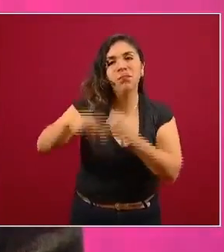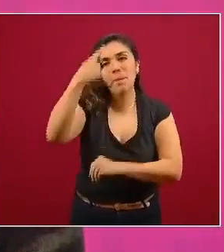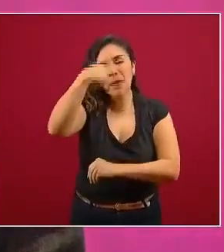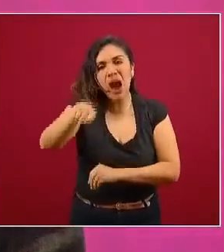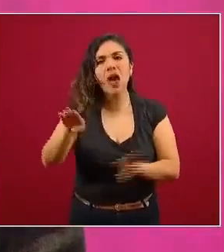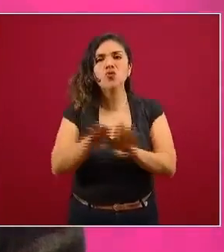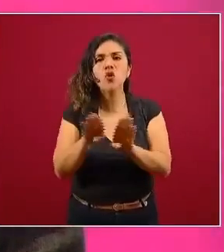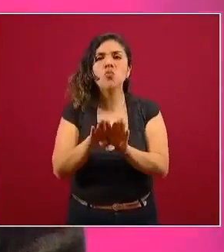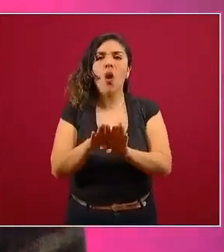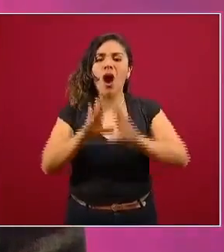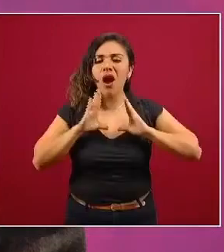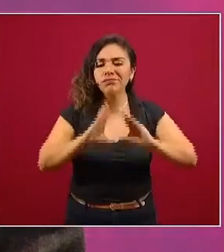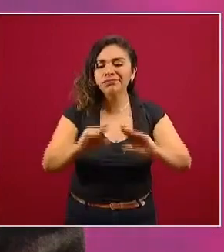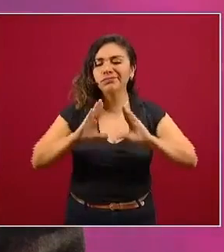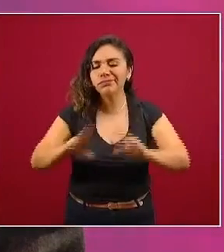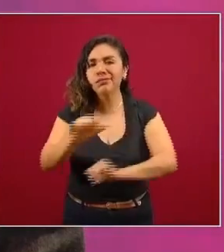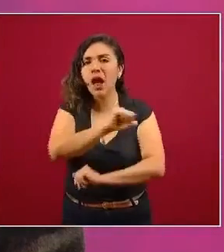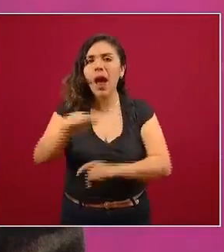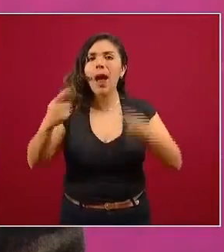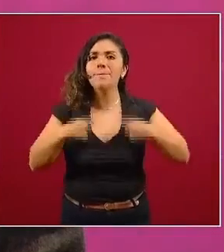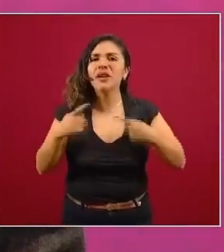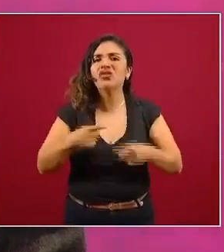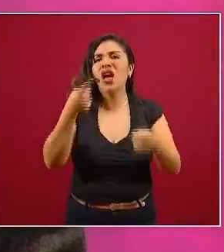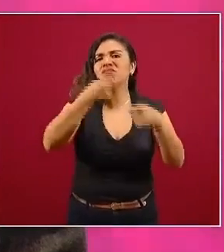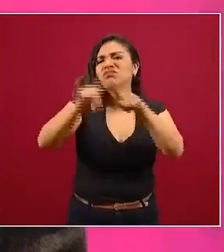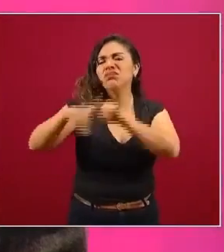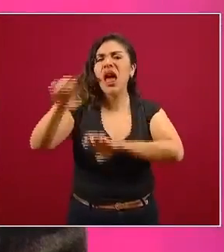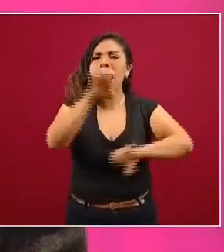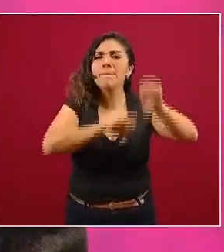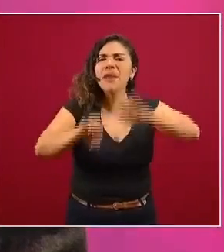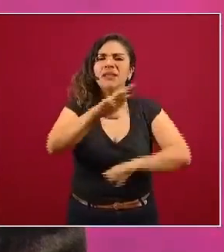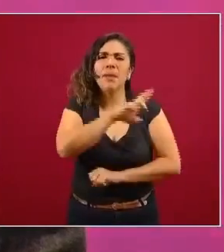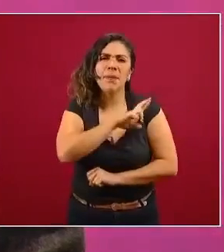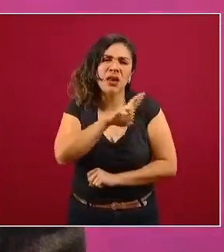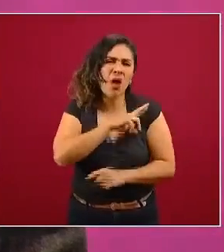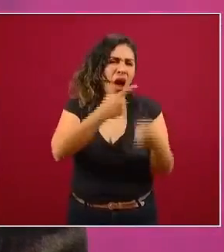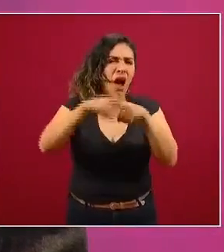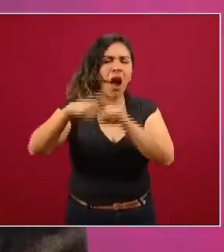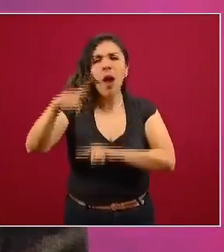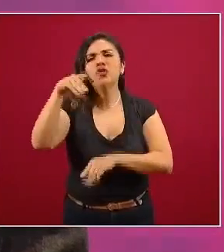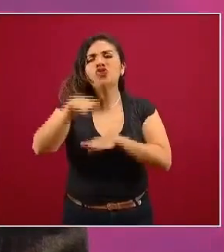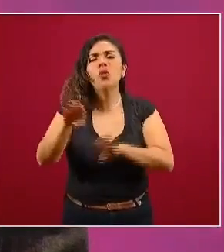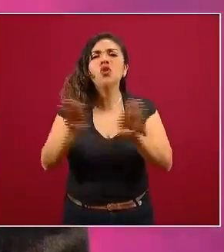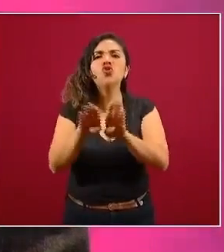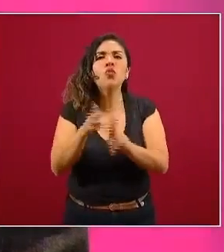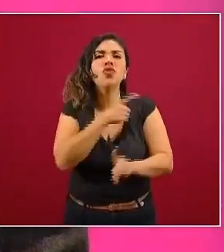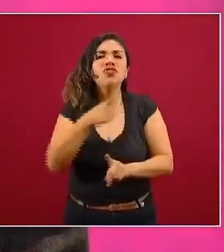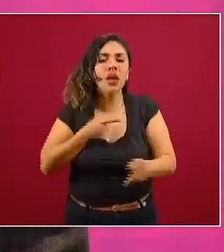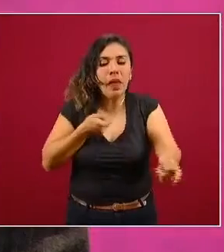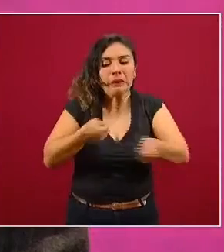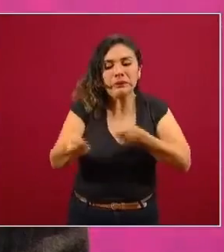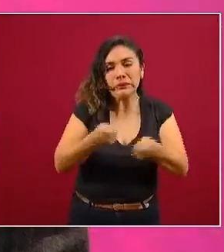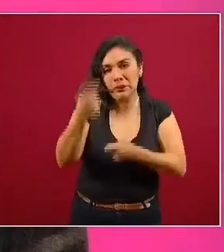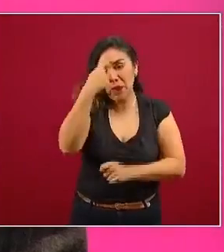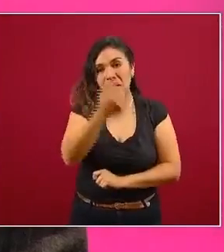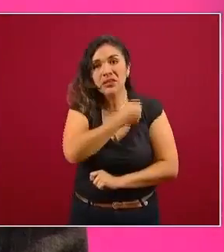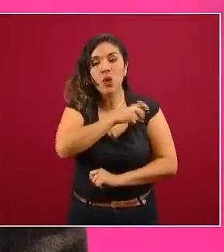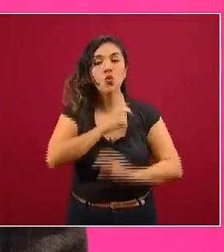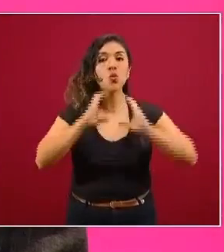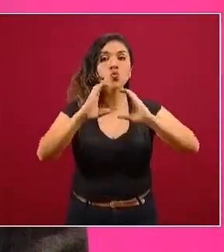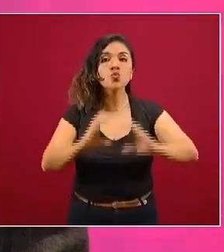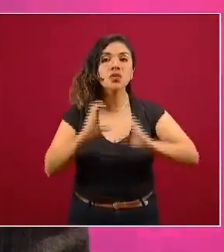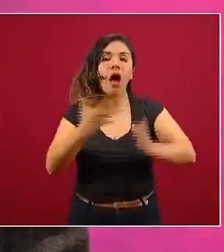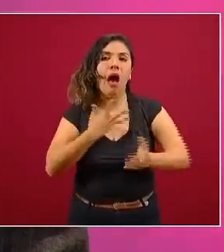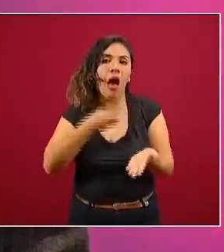para entrenar a los miembros de distintas empresas privadas sobre los protocolos de seguridad sanitaria que